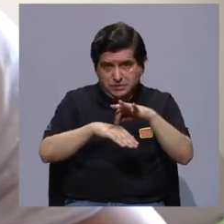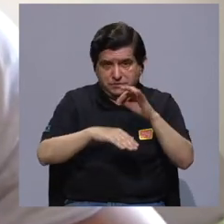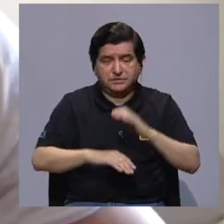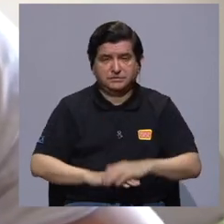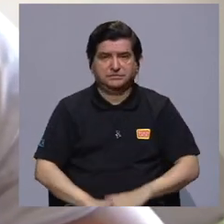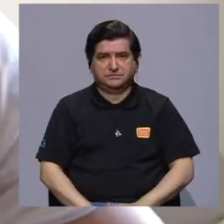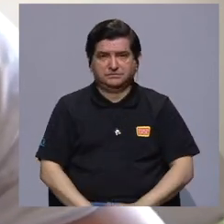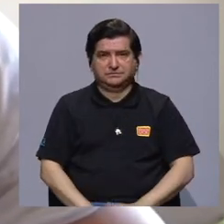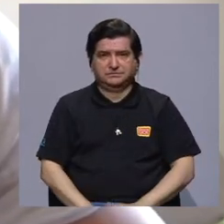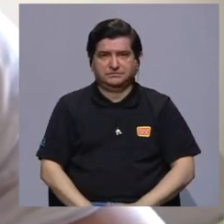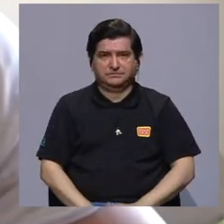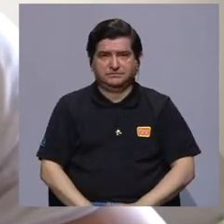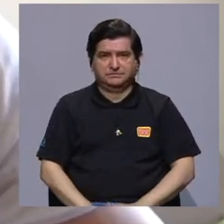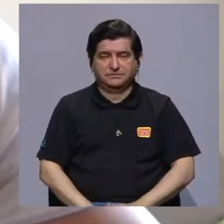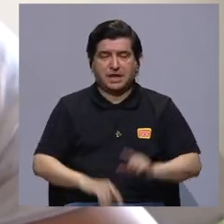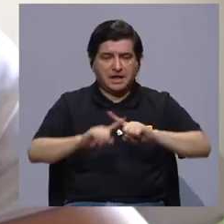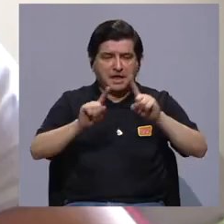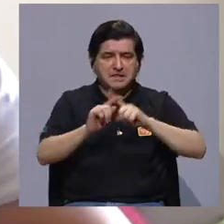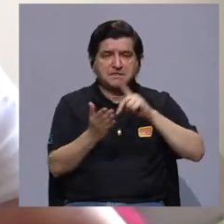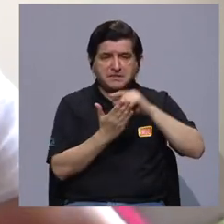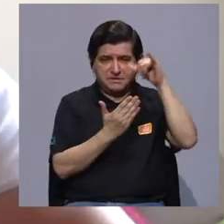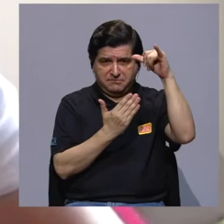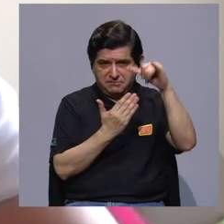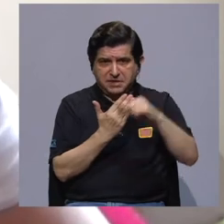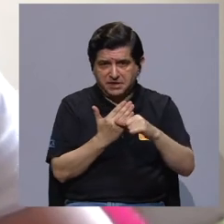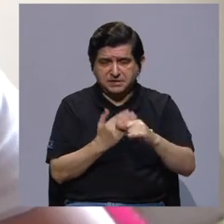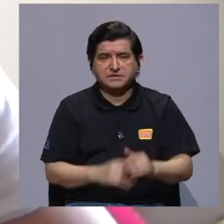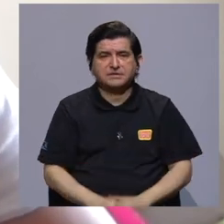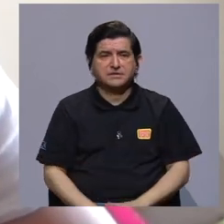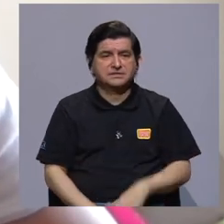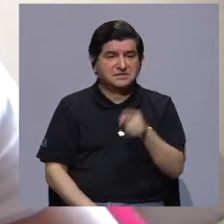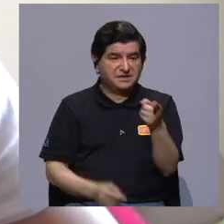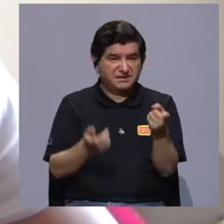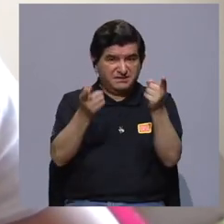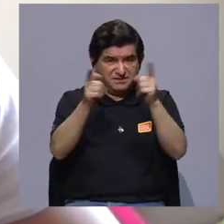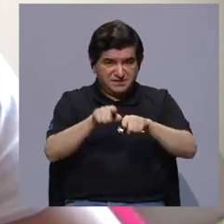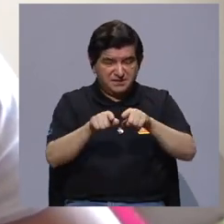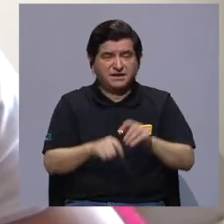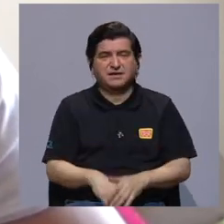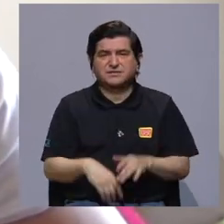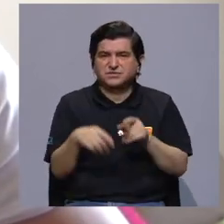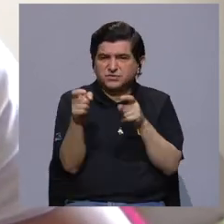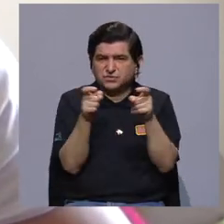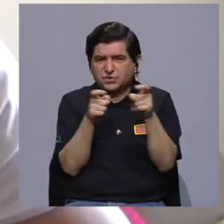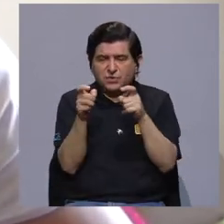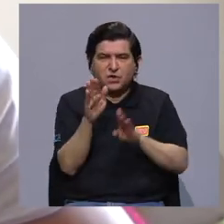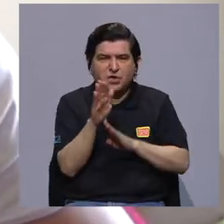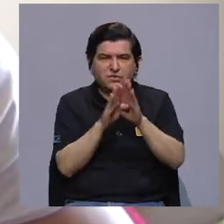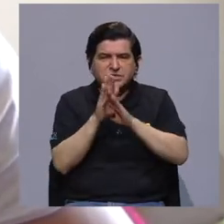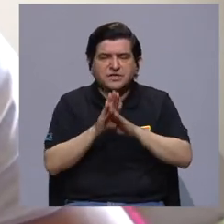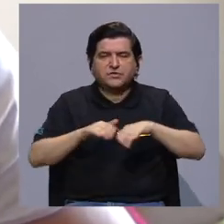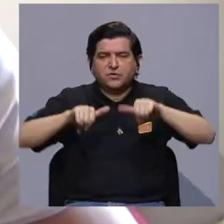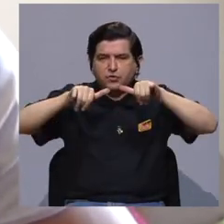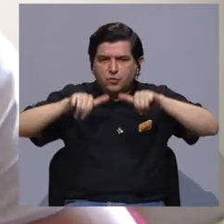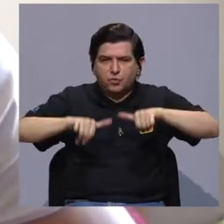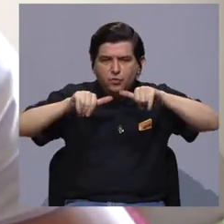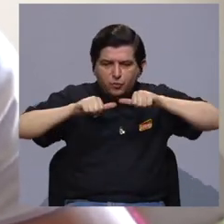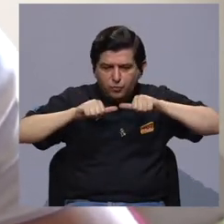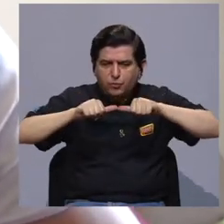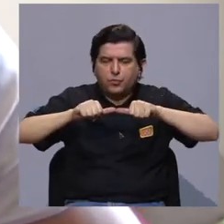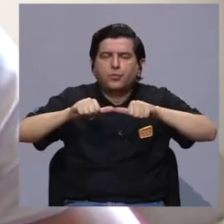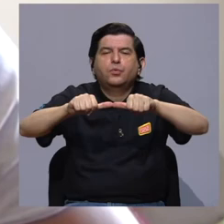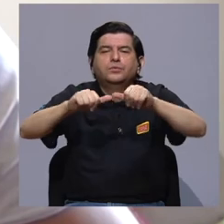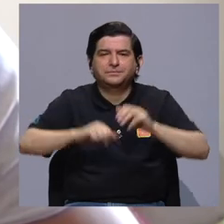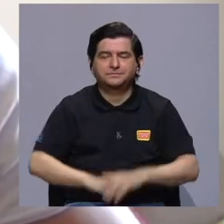abejas y en muchos proyectos en los cuales se maneja mediante desarrollo sostenible.